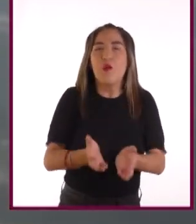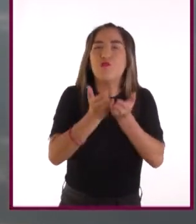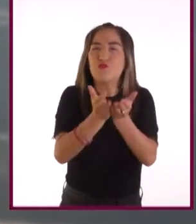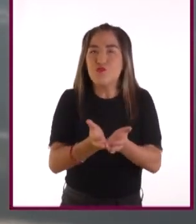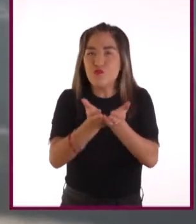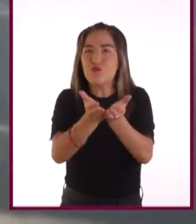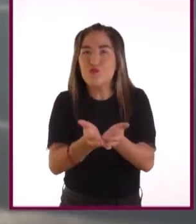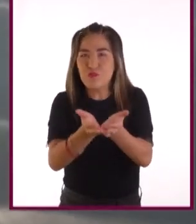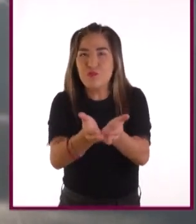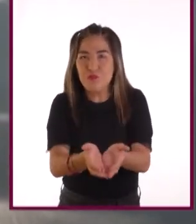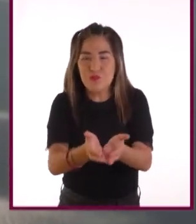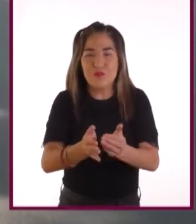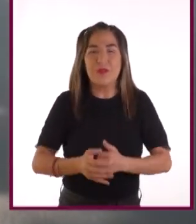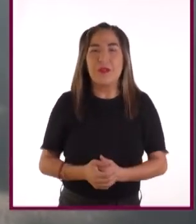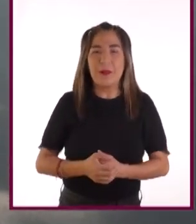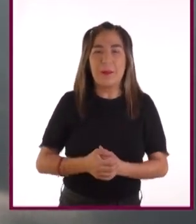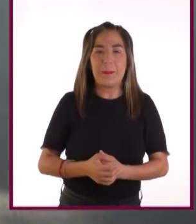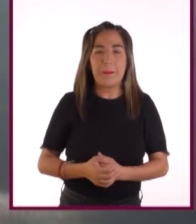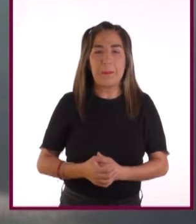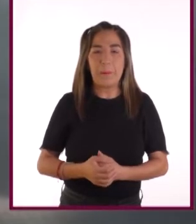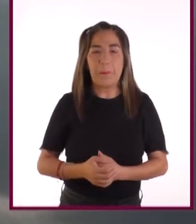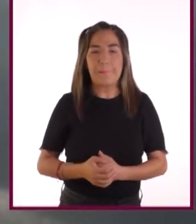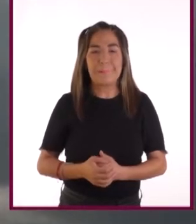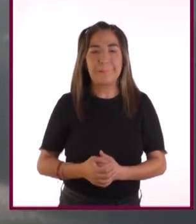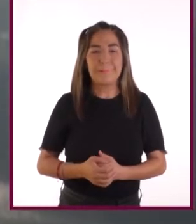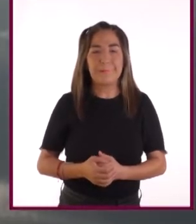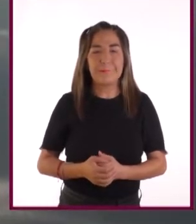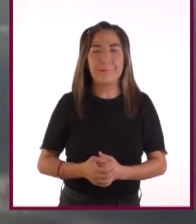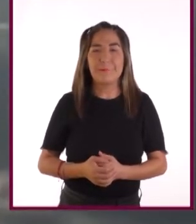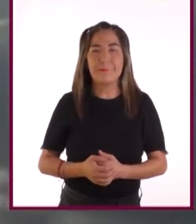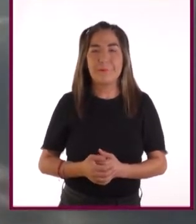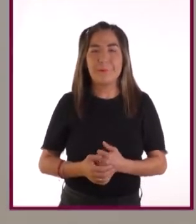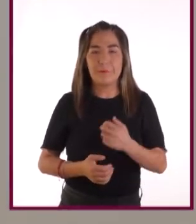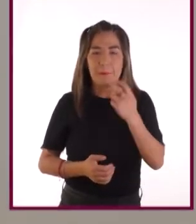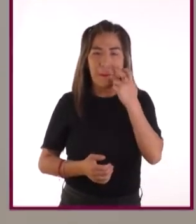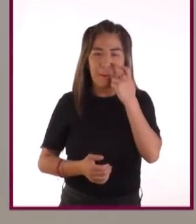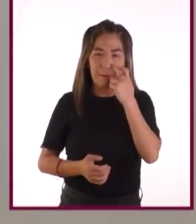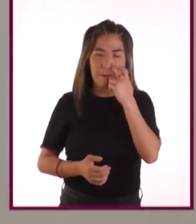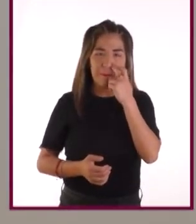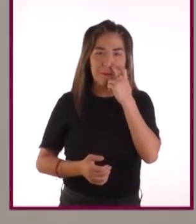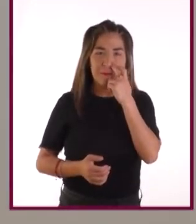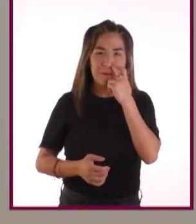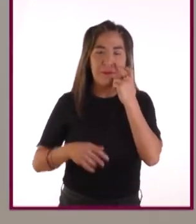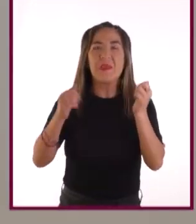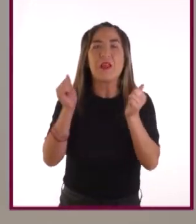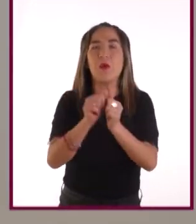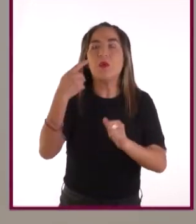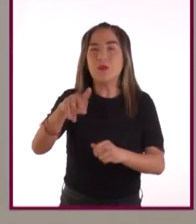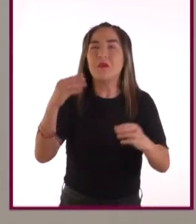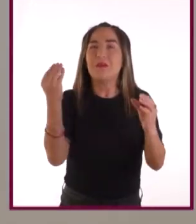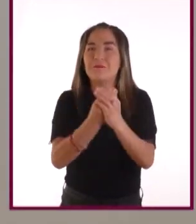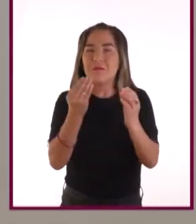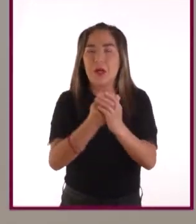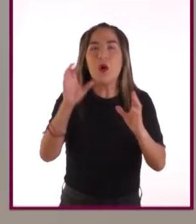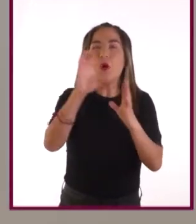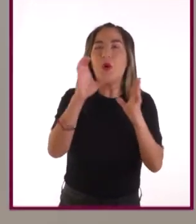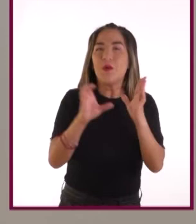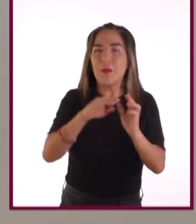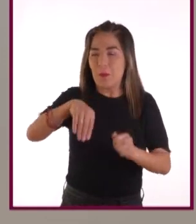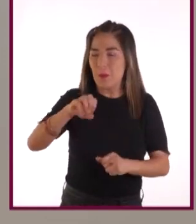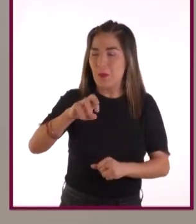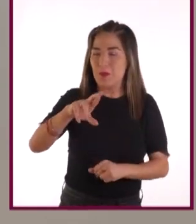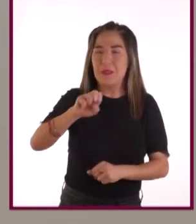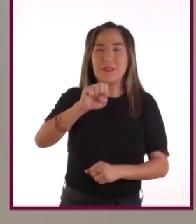navegación. Viene la carta de navegación con su propio código Morse, y también